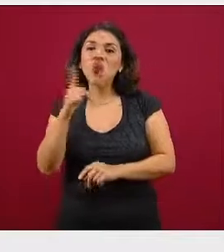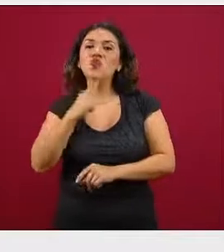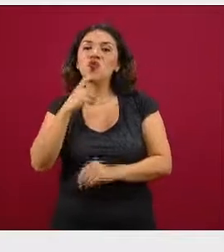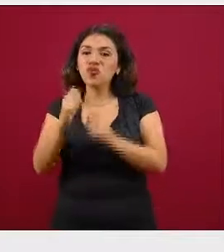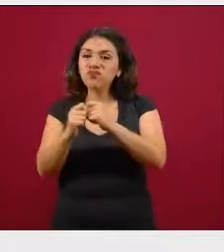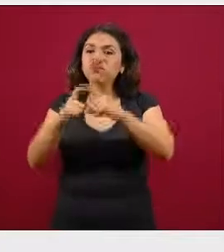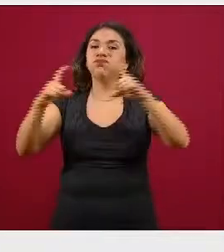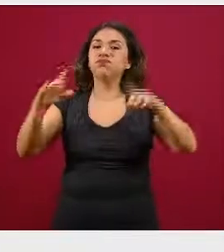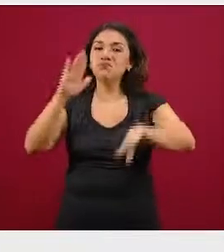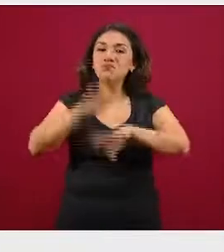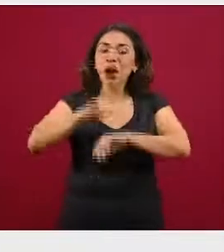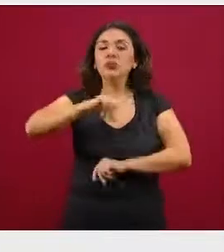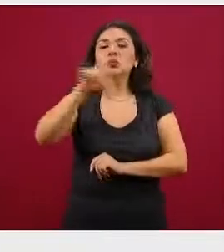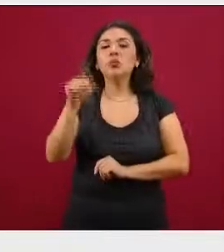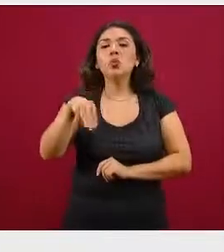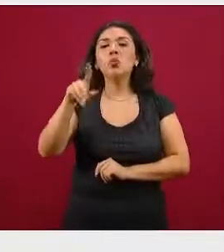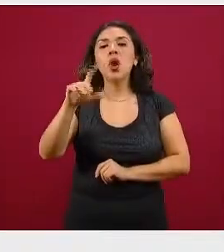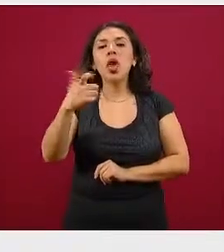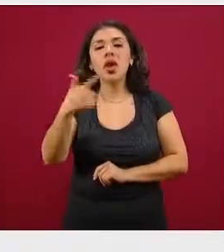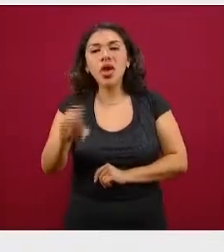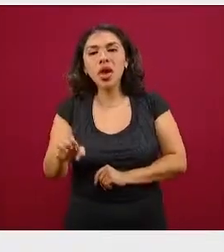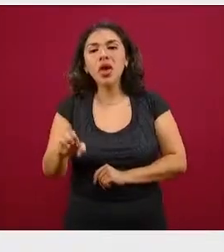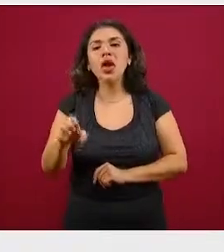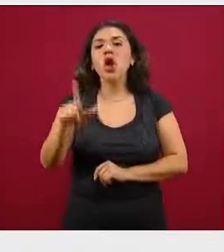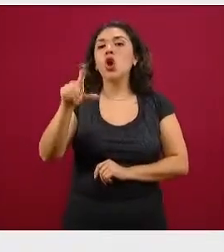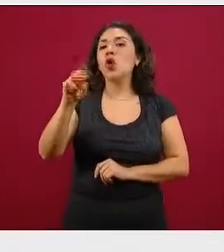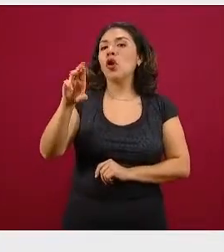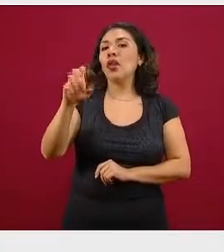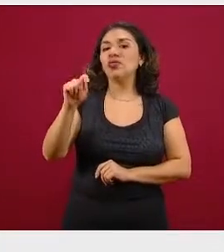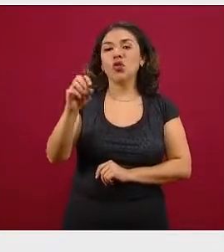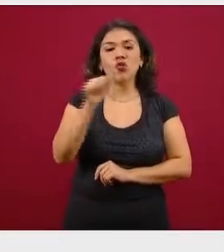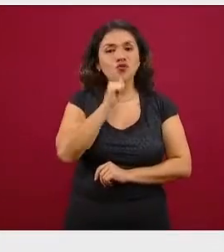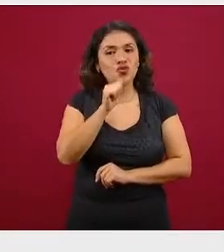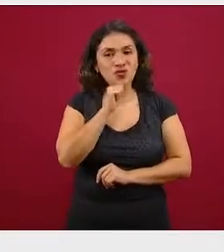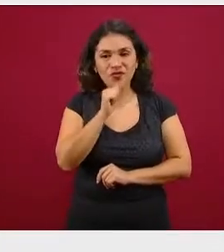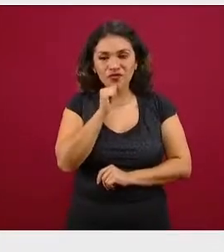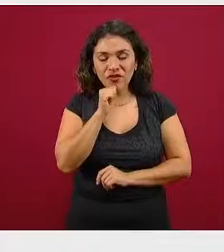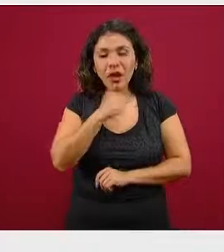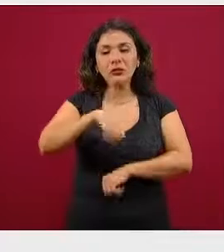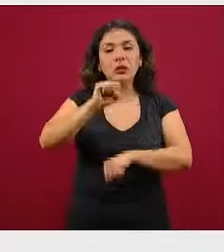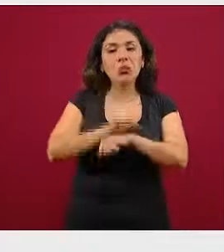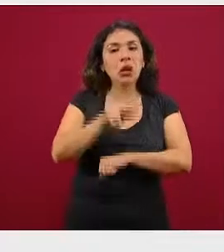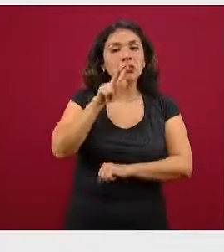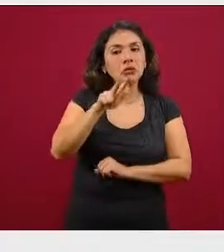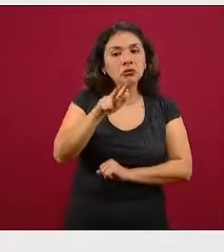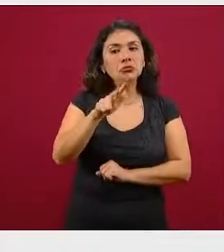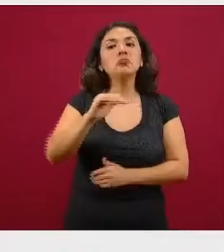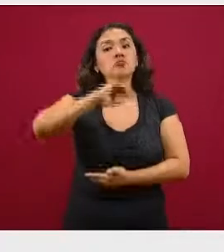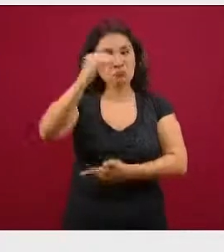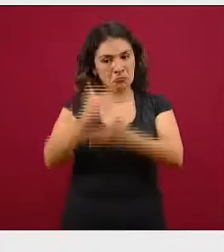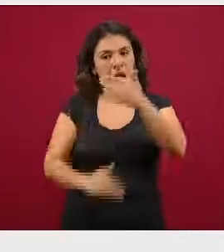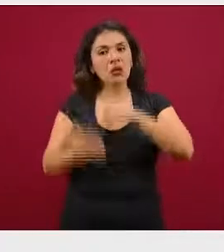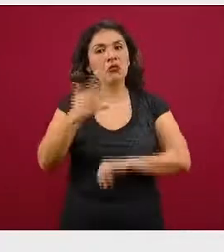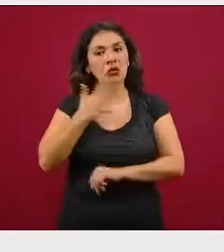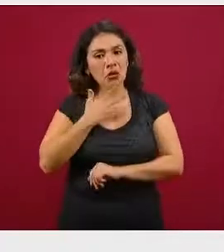aparece Mulegé y Comondú, Loreto todavía no, estamos en la 17, 18 baja un poco la transmisión al centro, se incrementa en la parte